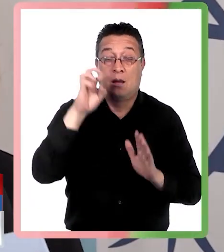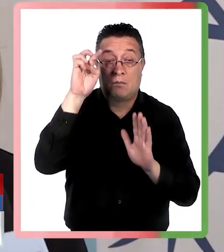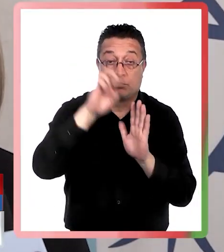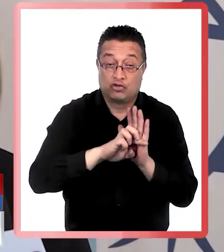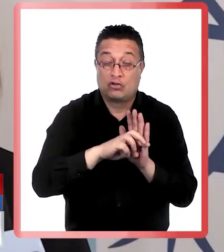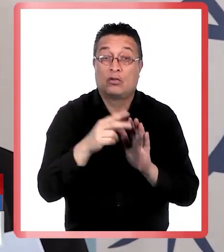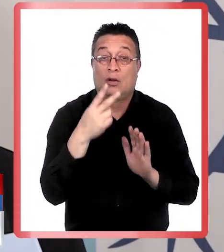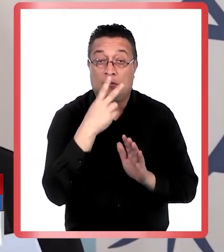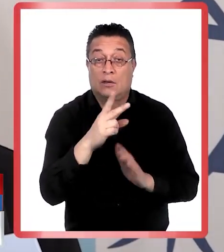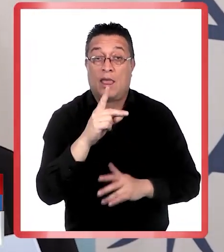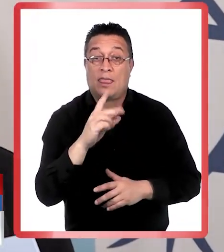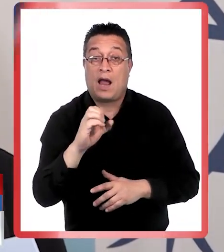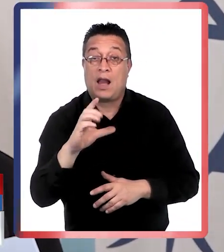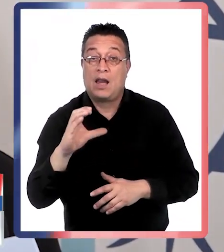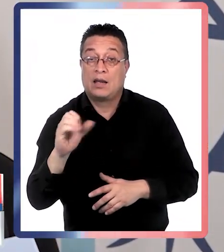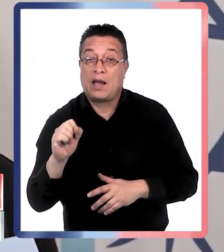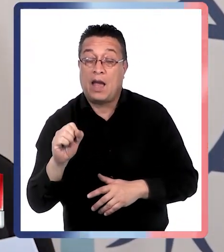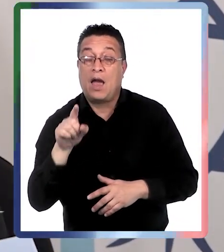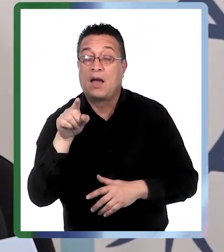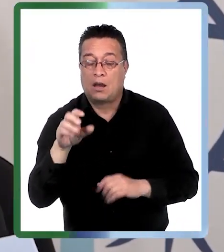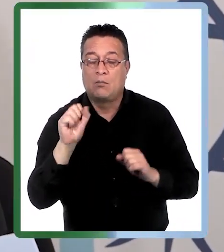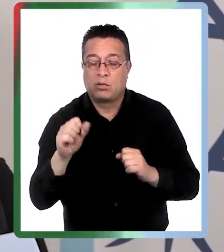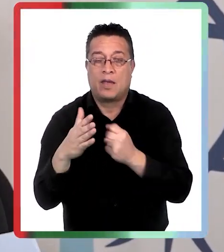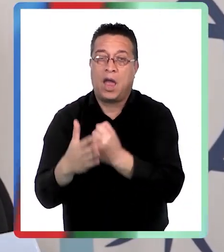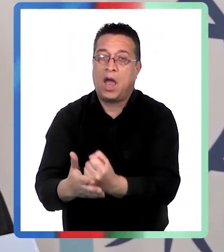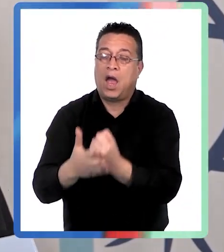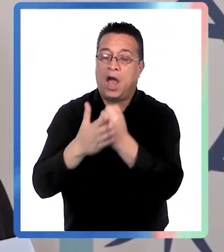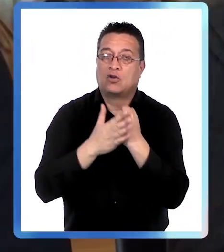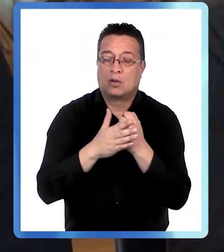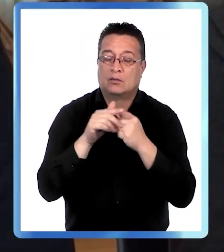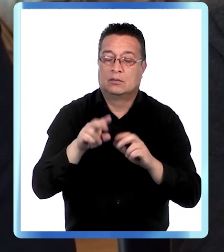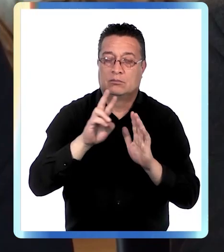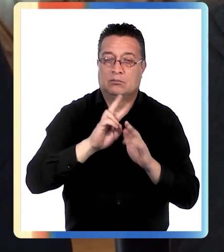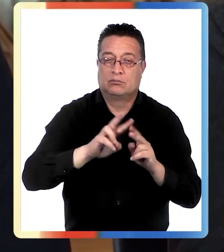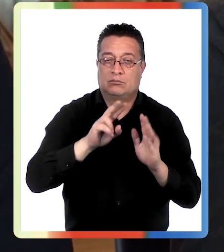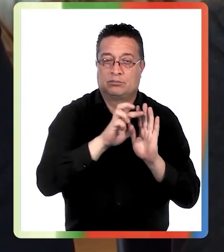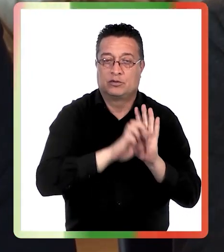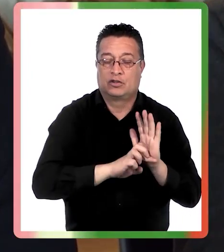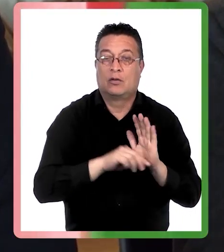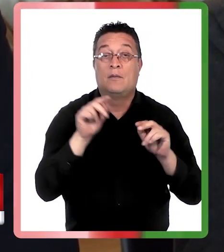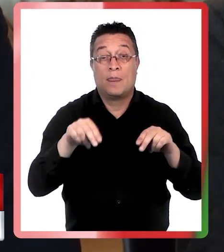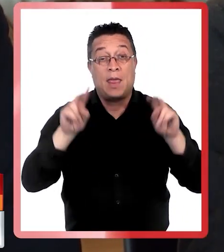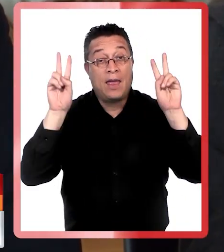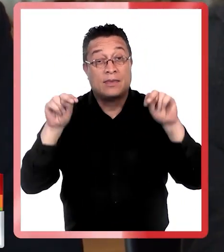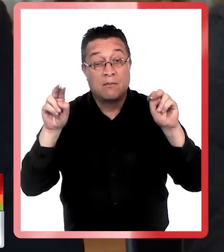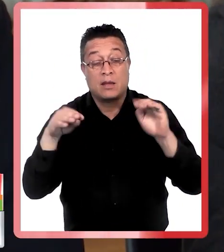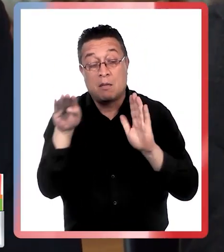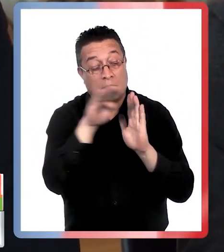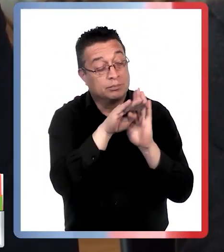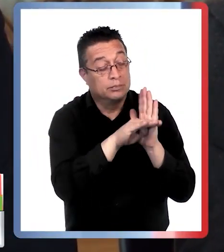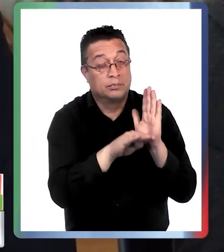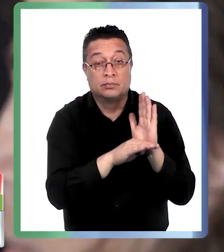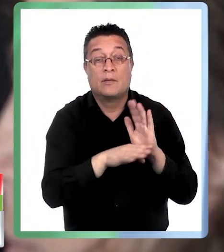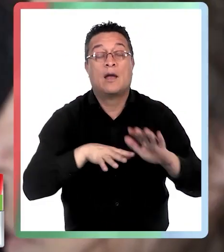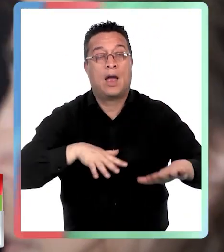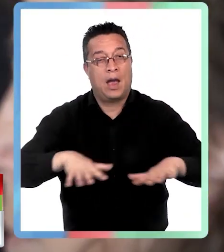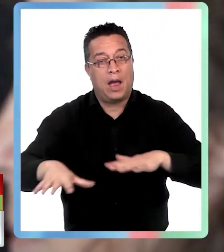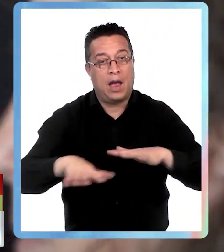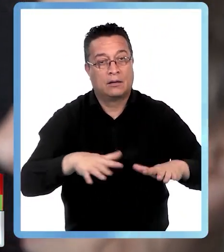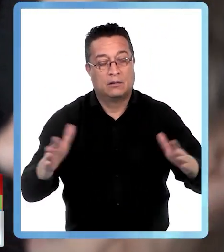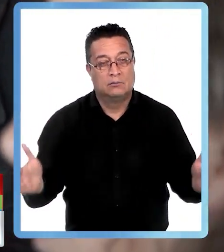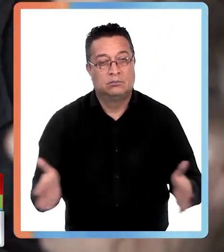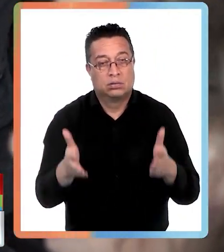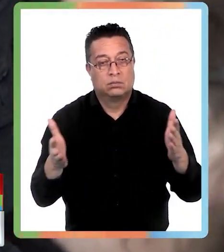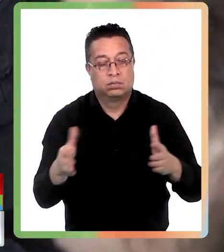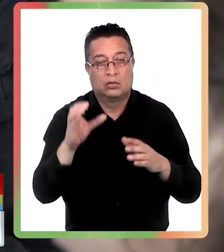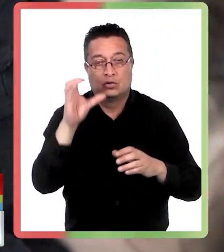que estamos viendo de dalca cierto nos va a ayudar absolutamente a lograr este objetivo parte de los temas que trataron fueron las actividades para fomentar